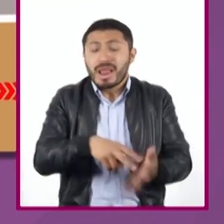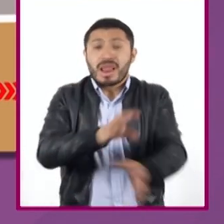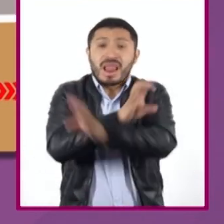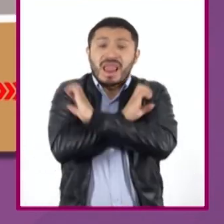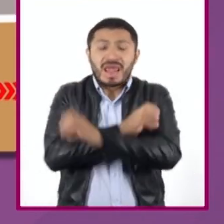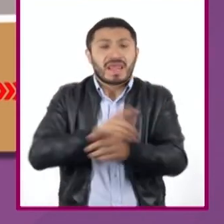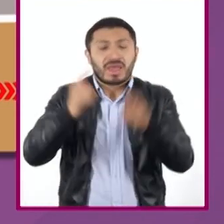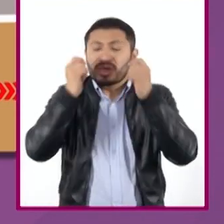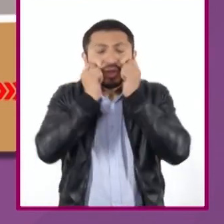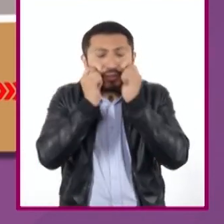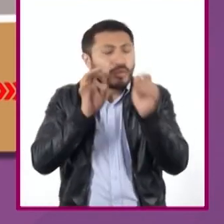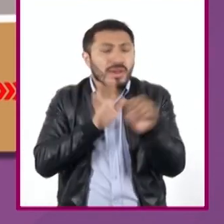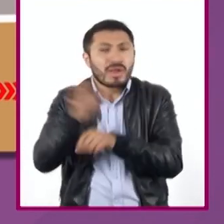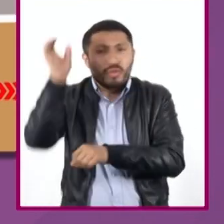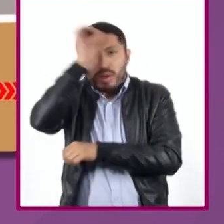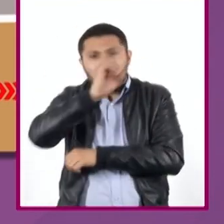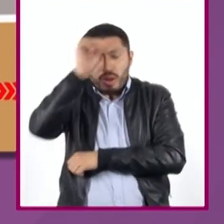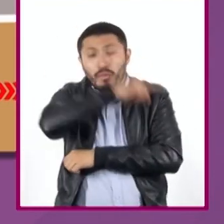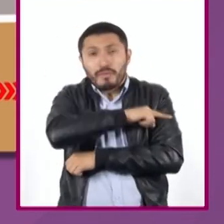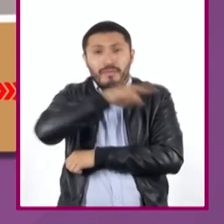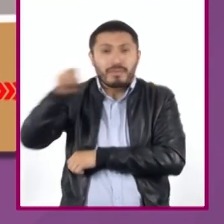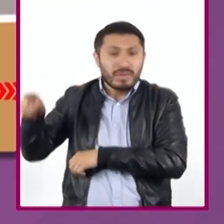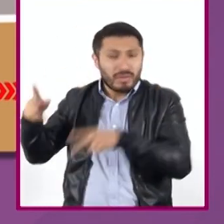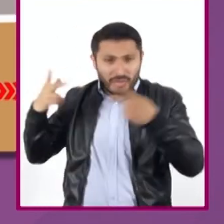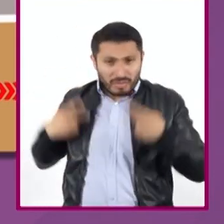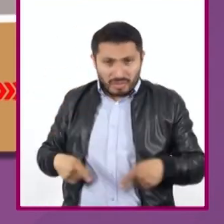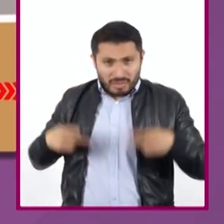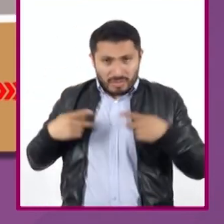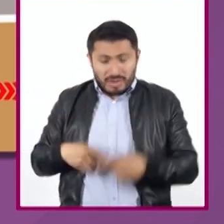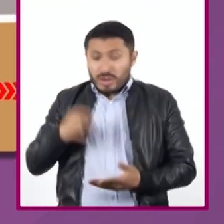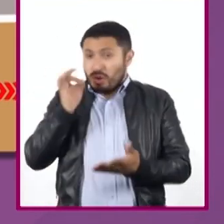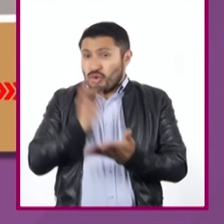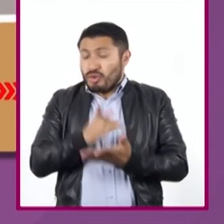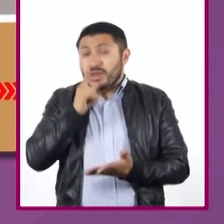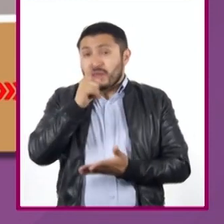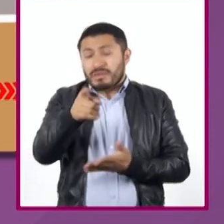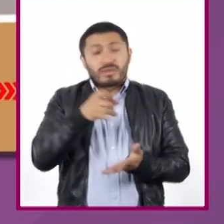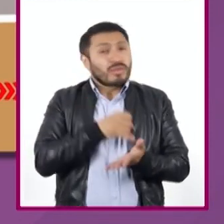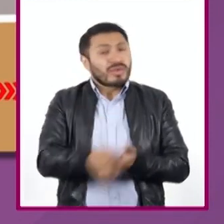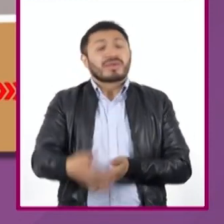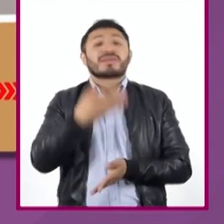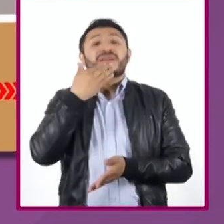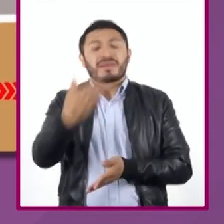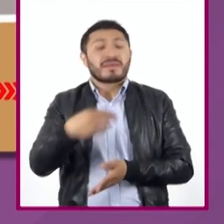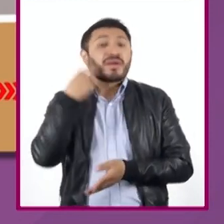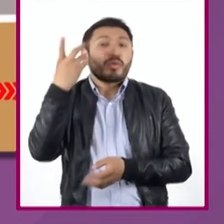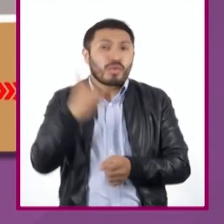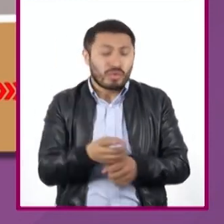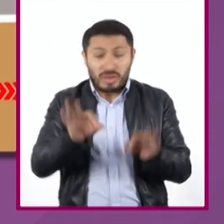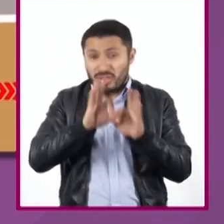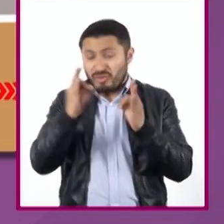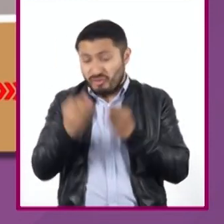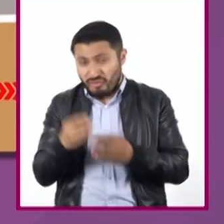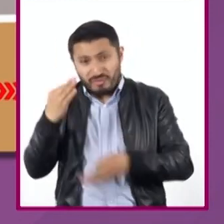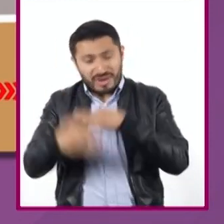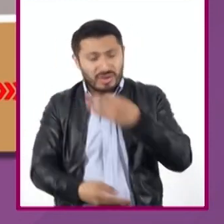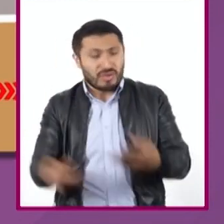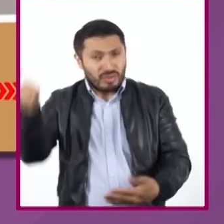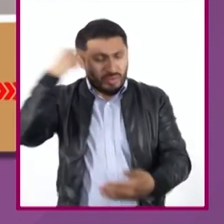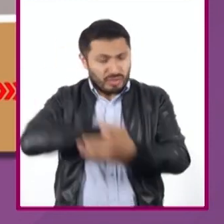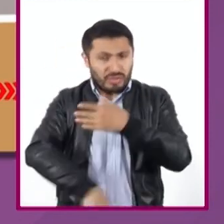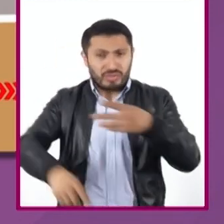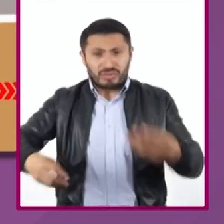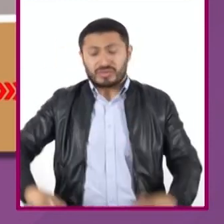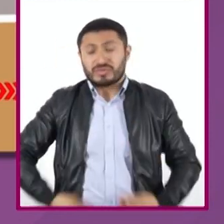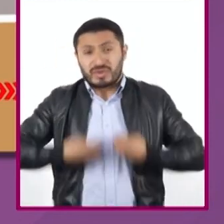de la opinión o el deseo de alguien más. Se trata de un proceso por el que todas las personas pasamos, pero cada una lo